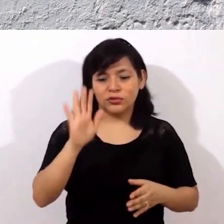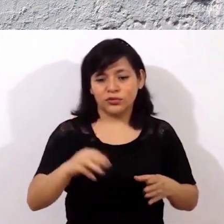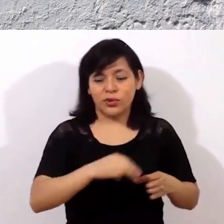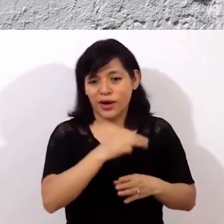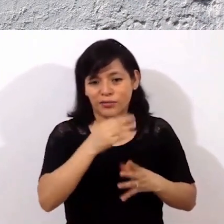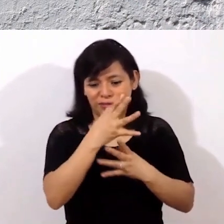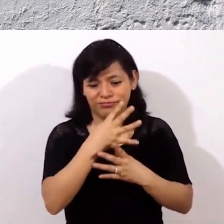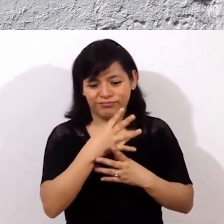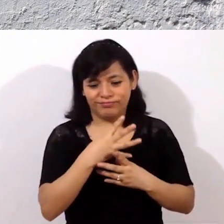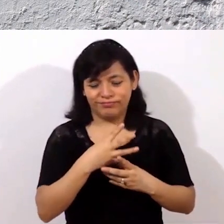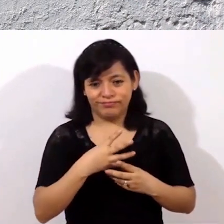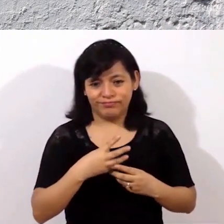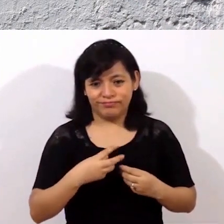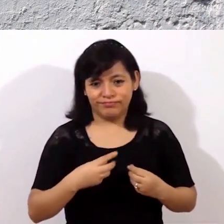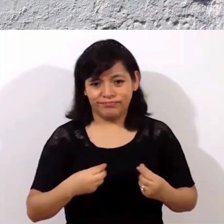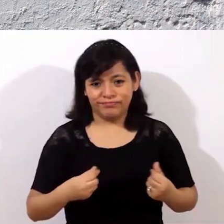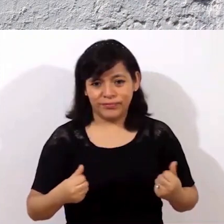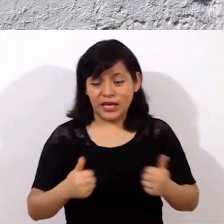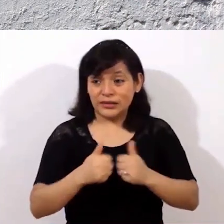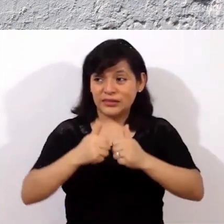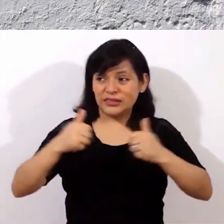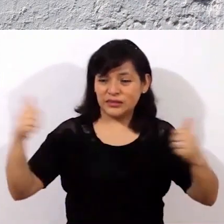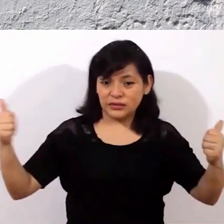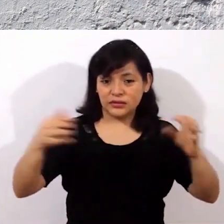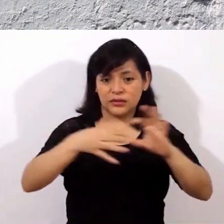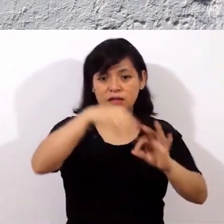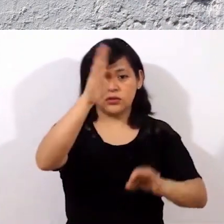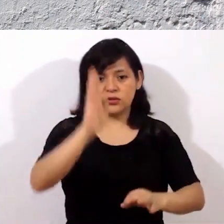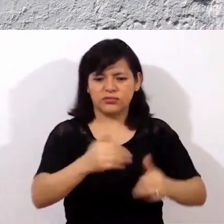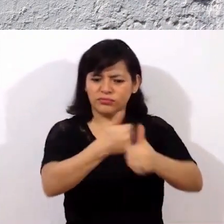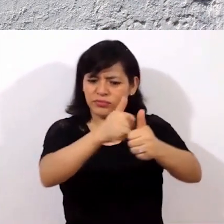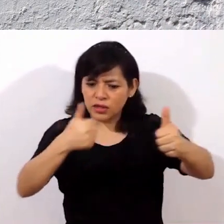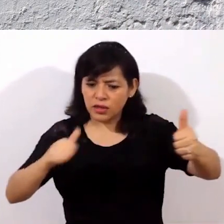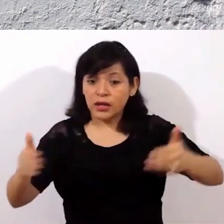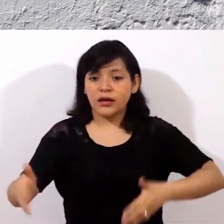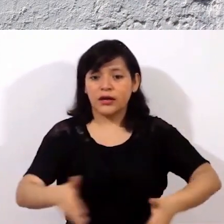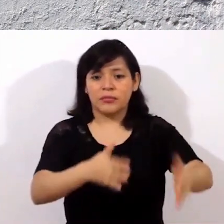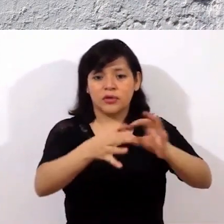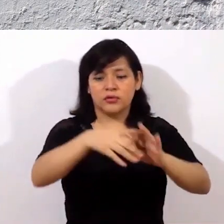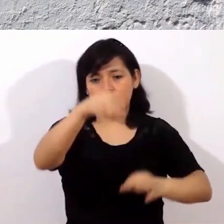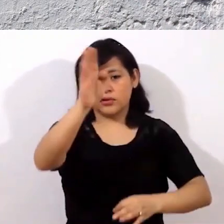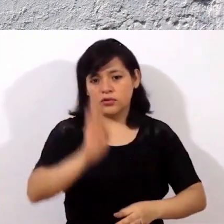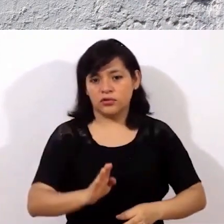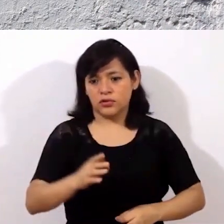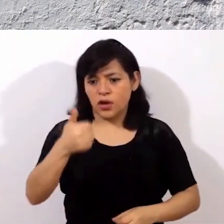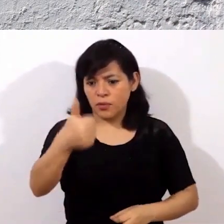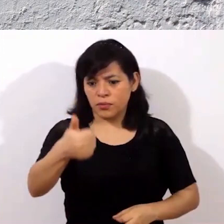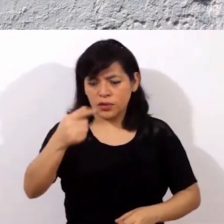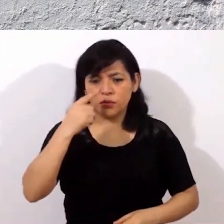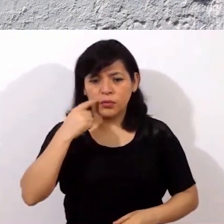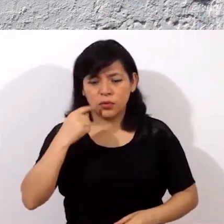consumiendo. Alejados de Dios y sus caminos, el hombre solamente está cavando su propia